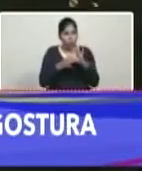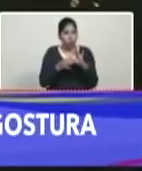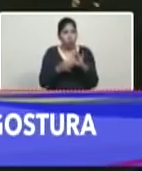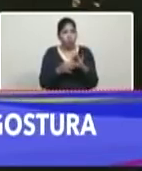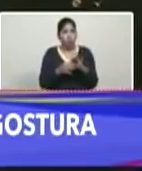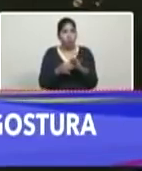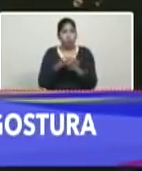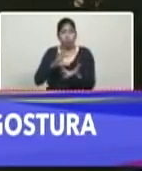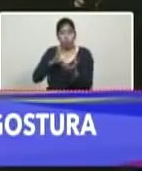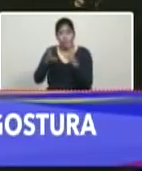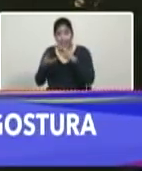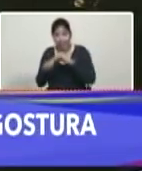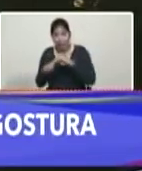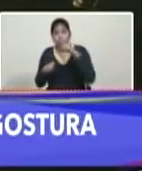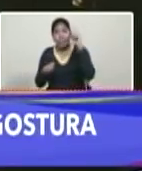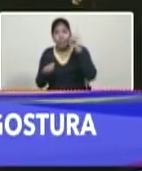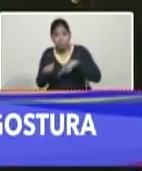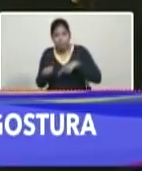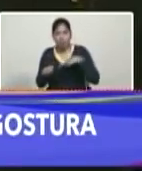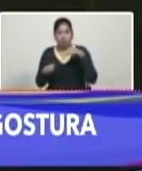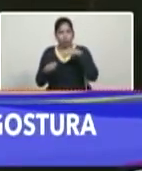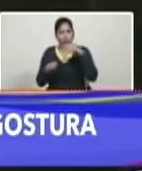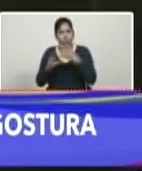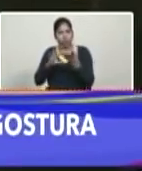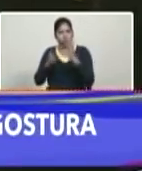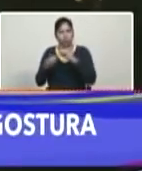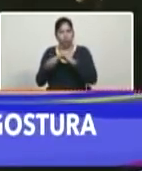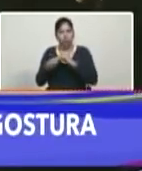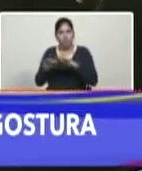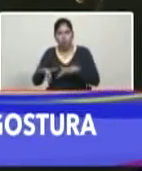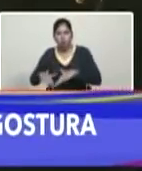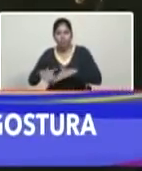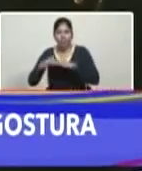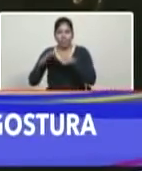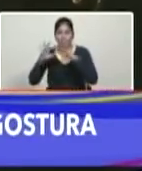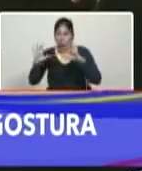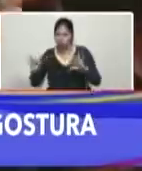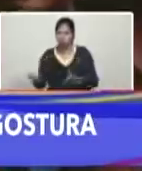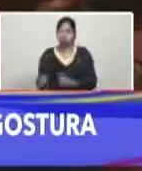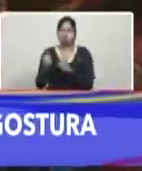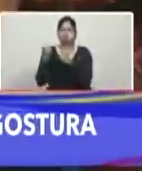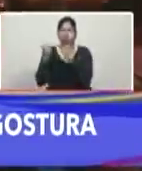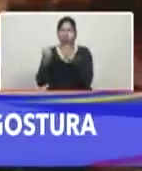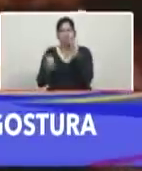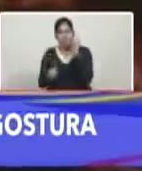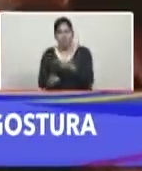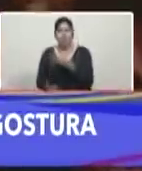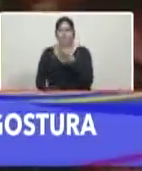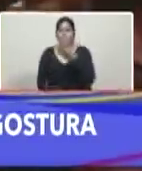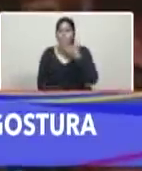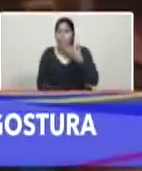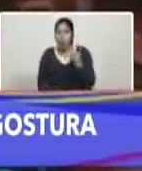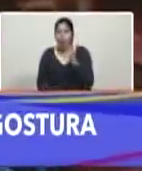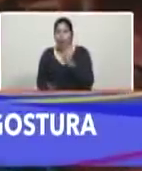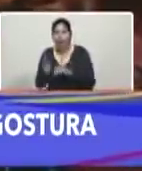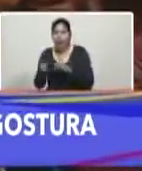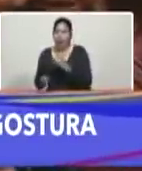comités locales de abastecimiento y producción, los CLAP, fortalecer los CLAP, mejorar los